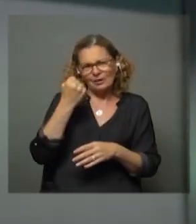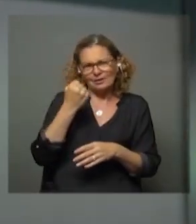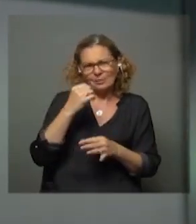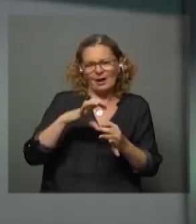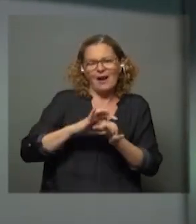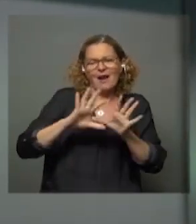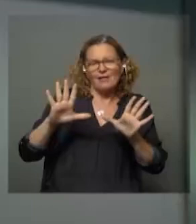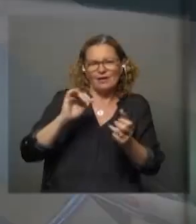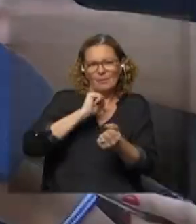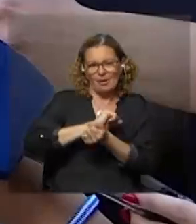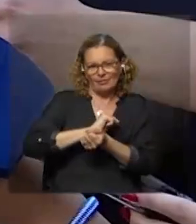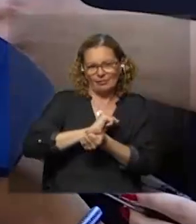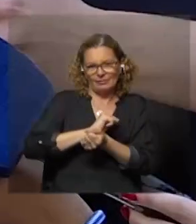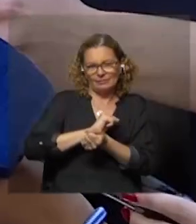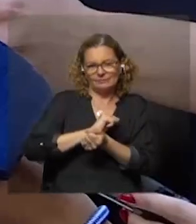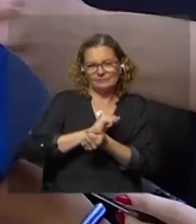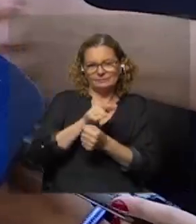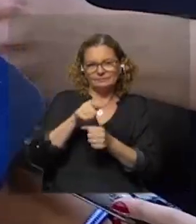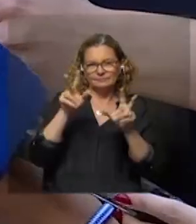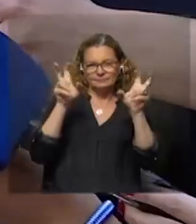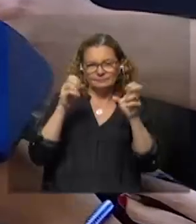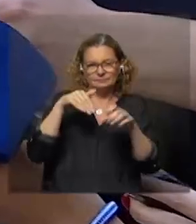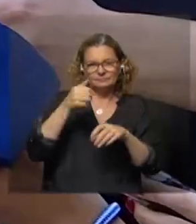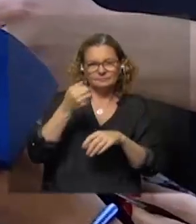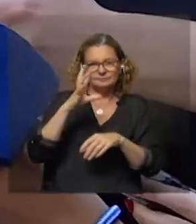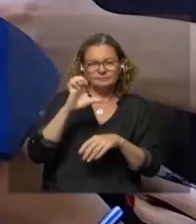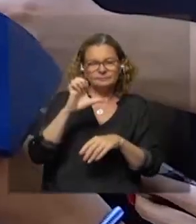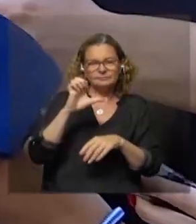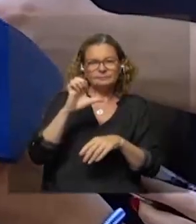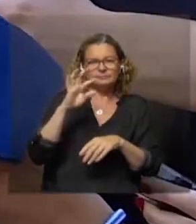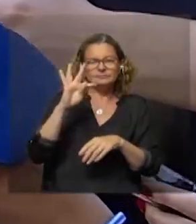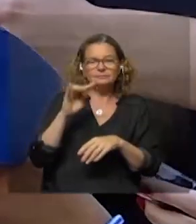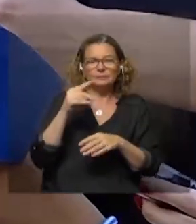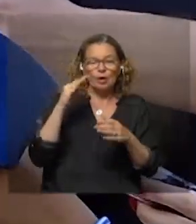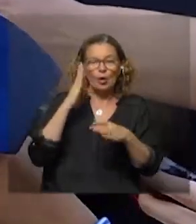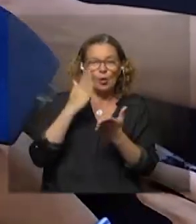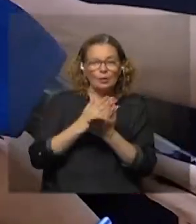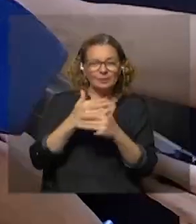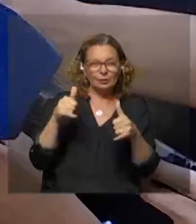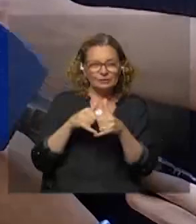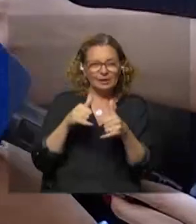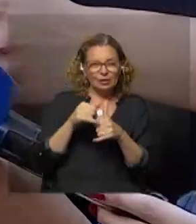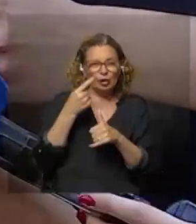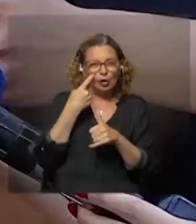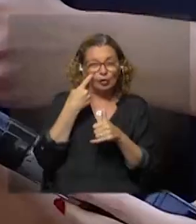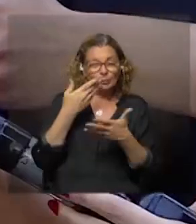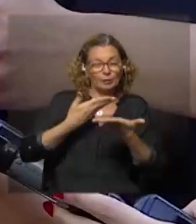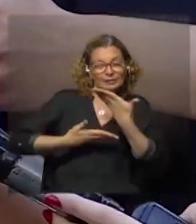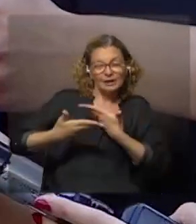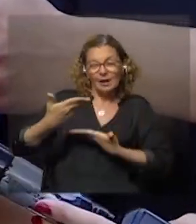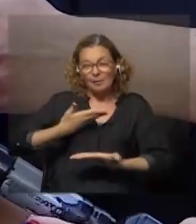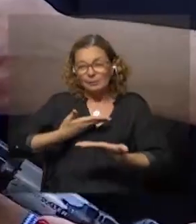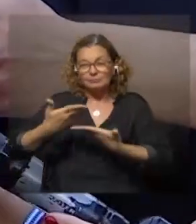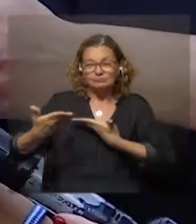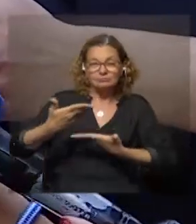liberación de marcete en el tema Marcel las últimas informaciones y los chats que han surgido de los intercambios entre